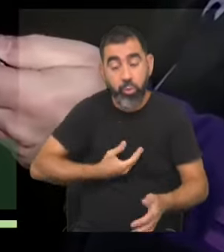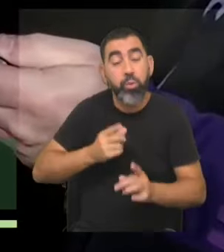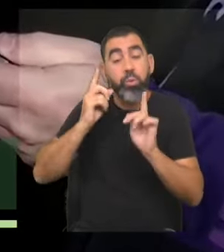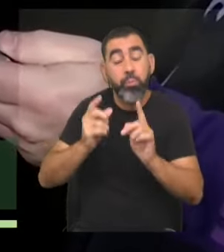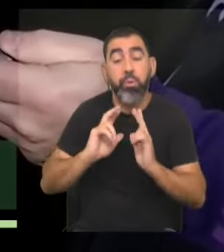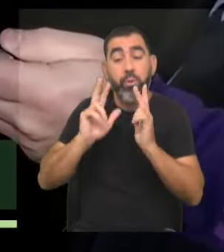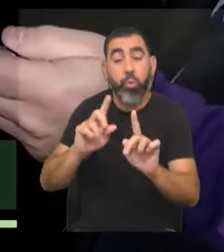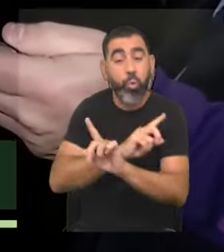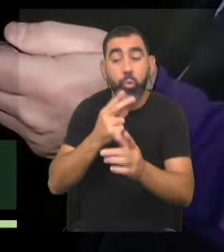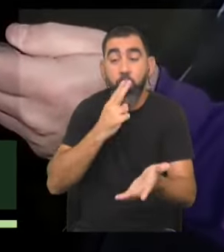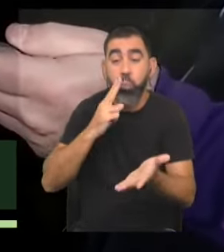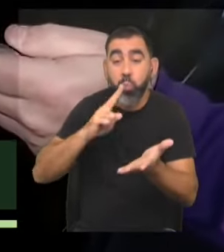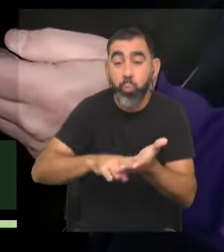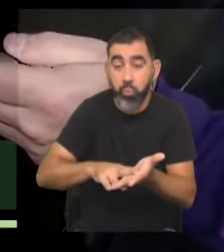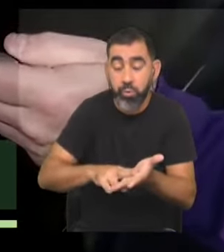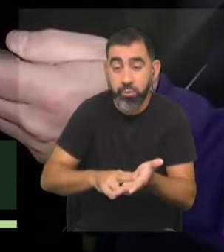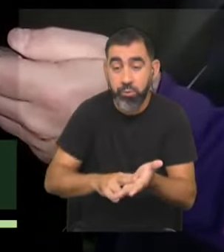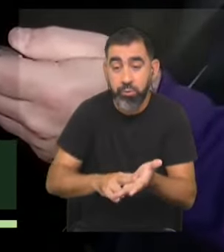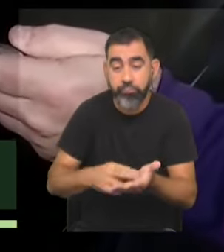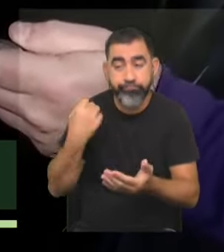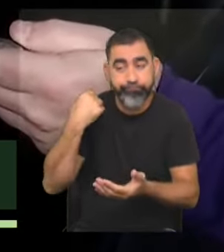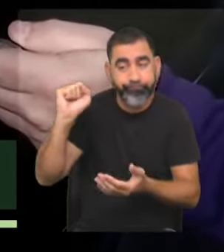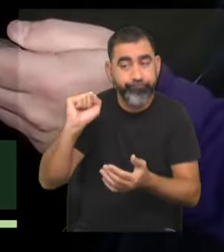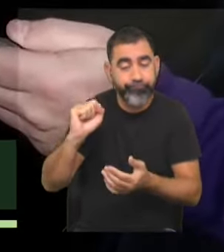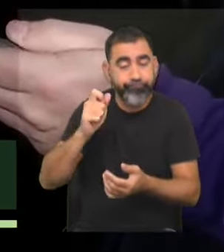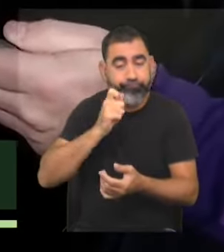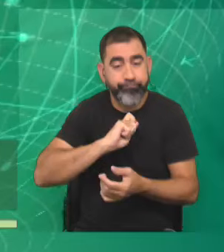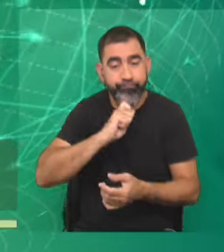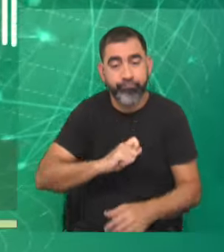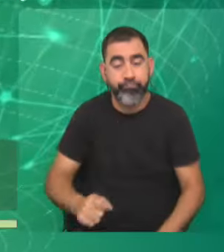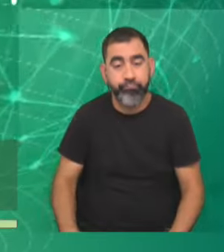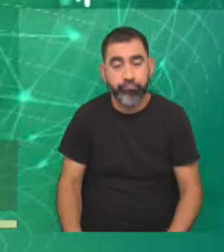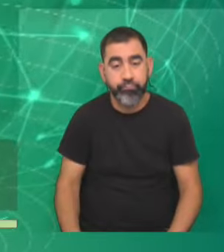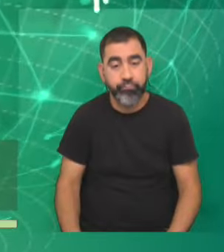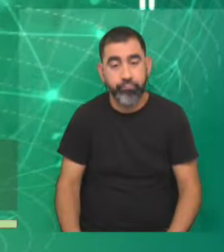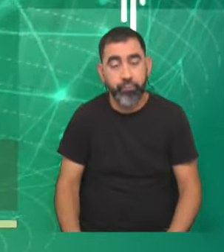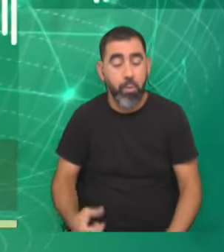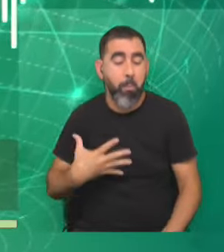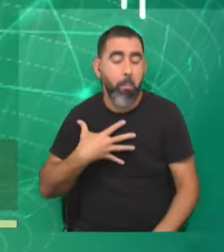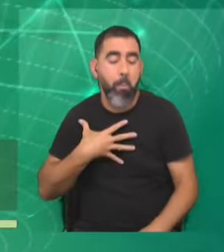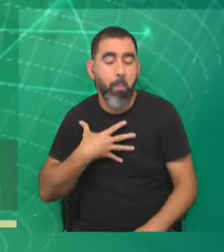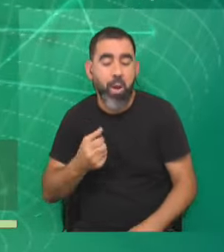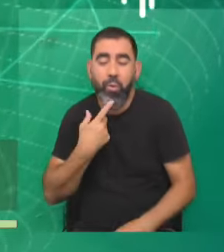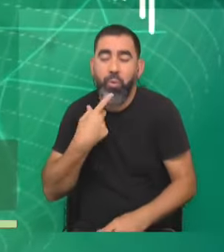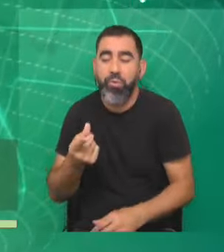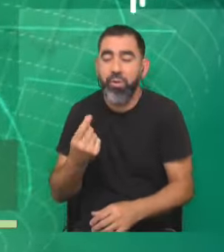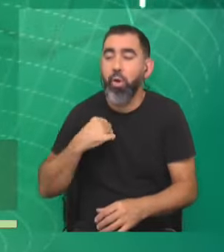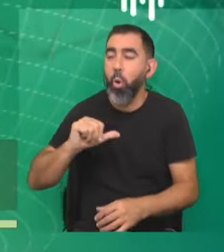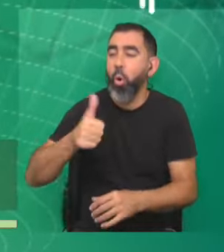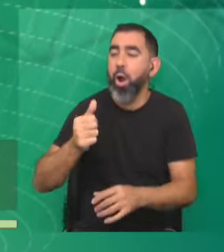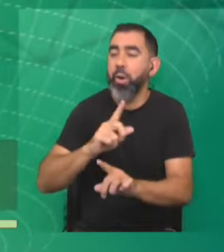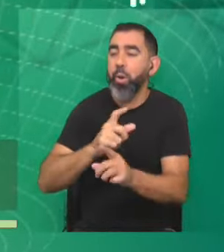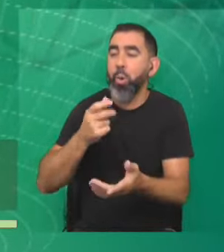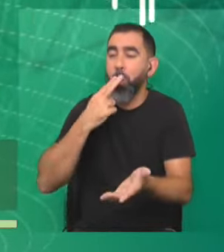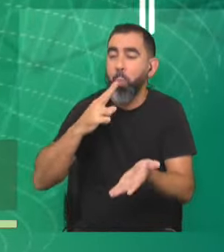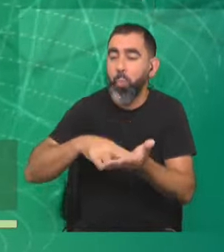sostuvo que no aumentaría impuestos y no cumplió con su promesa muy común el Partido Nacional decir siempre que se gana